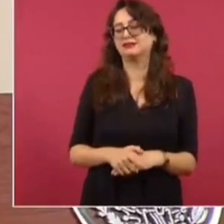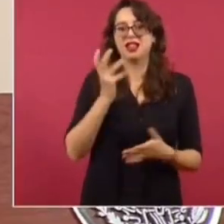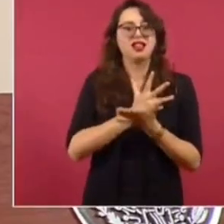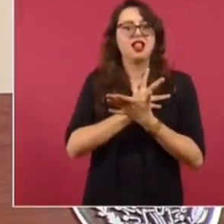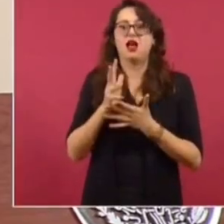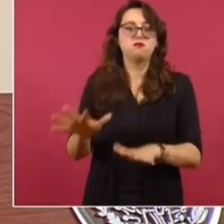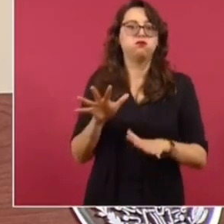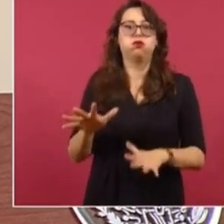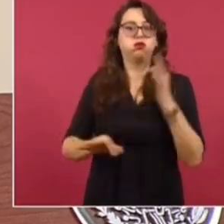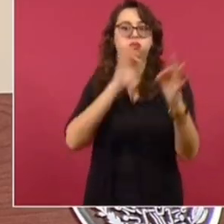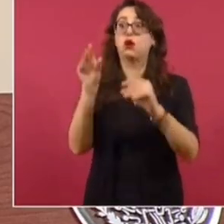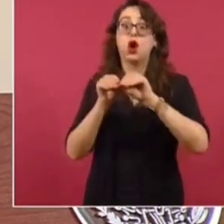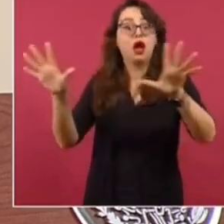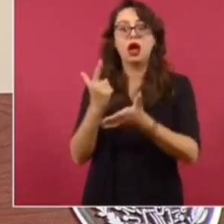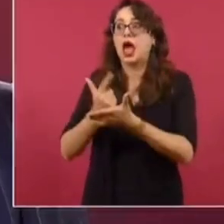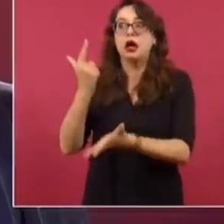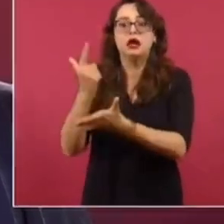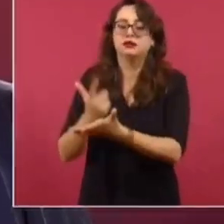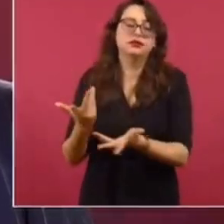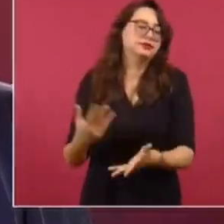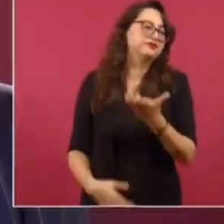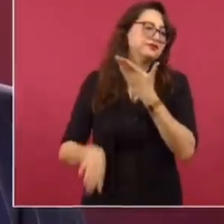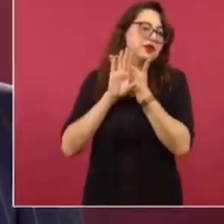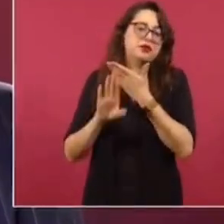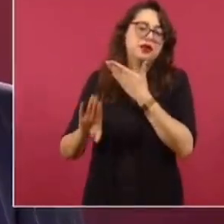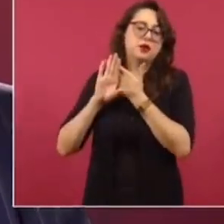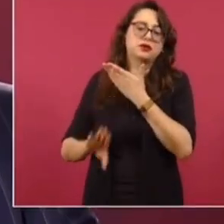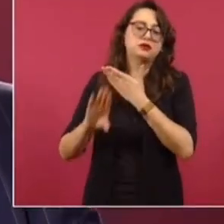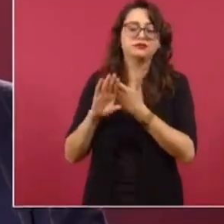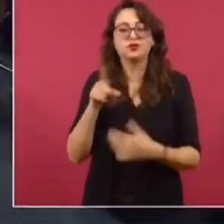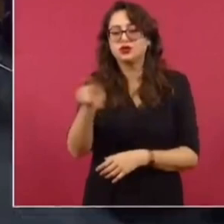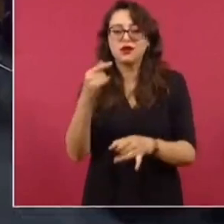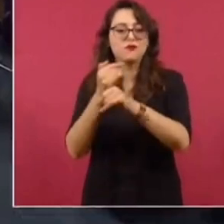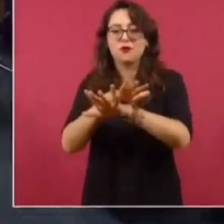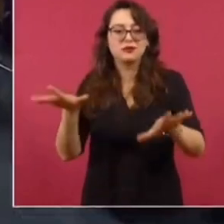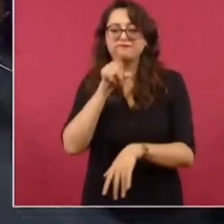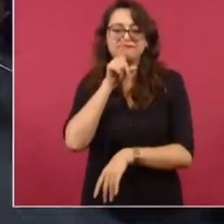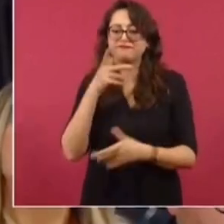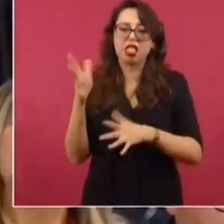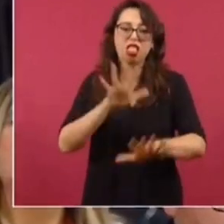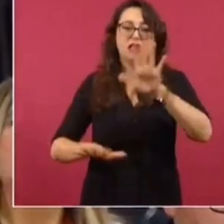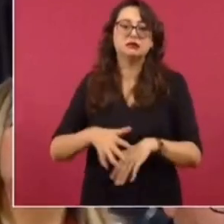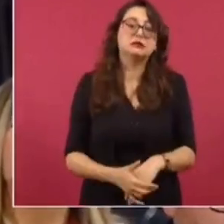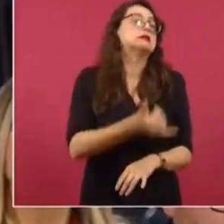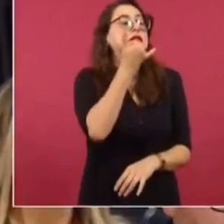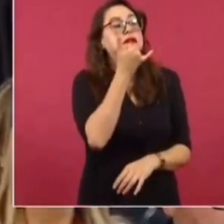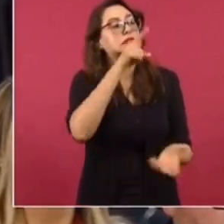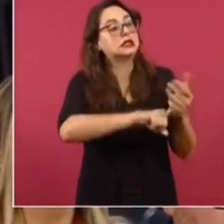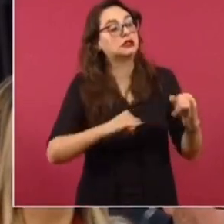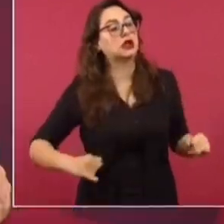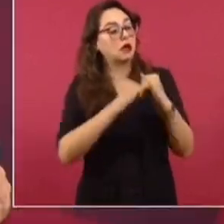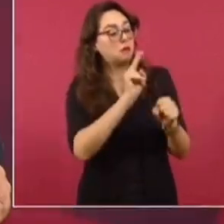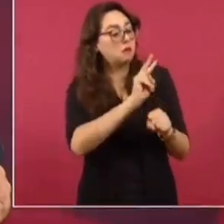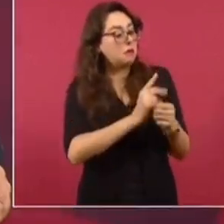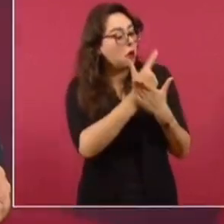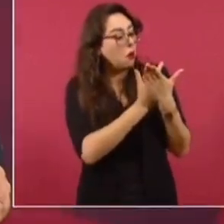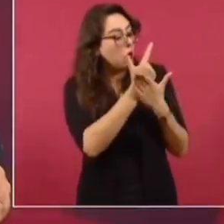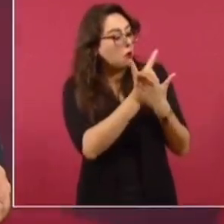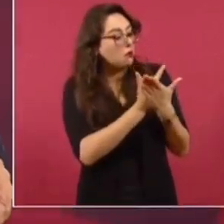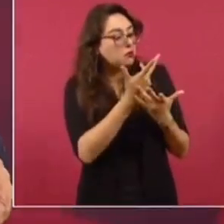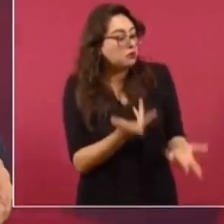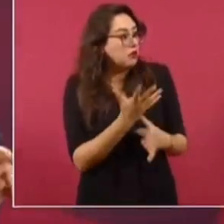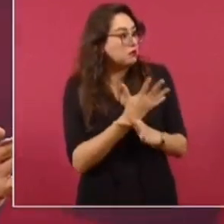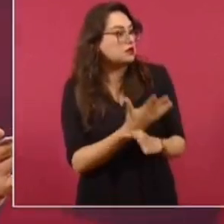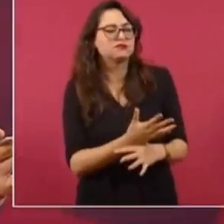sensacionalista, alarmista y está en contra de nosotros. Entonces, no informa, manipula. ¿Son auditorías públicas hechas por el propio órgano interno de control? No hay ningún problema. Se lo puedo